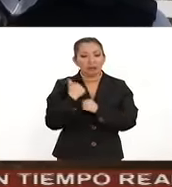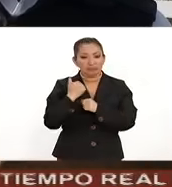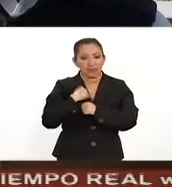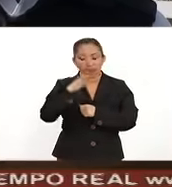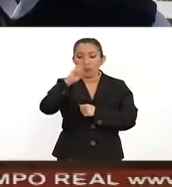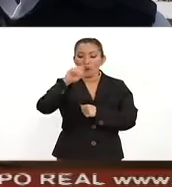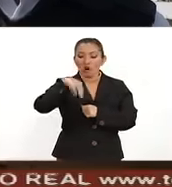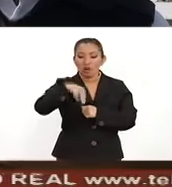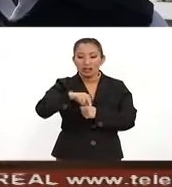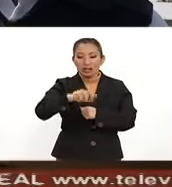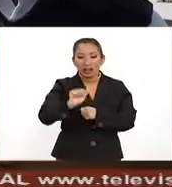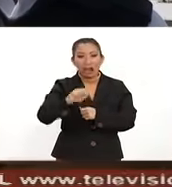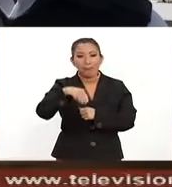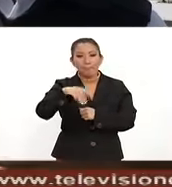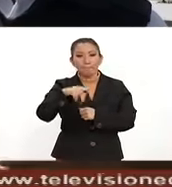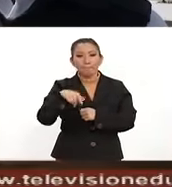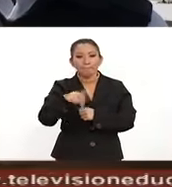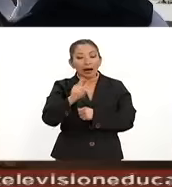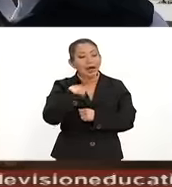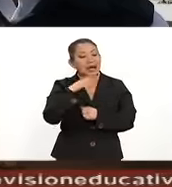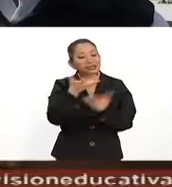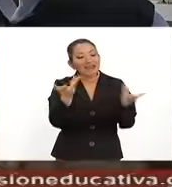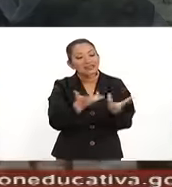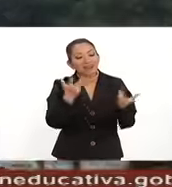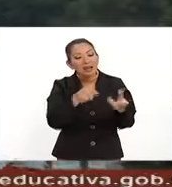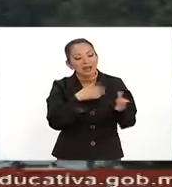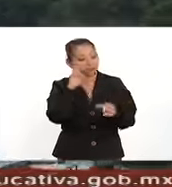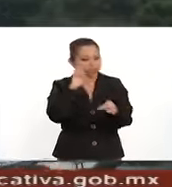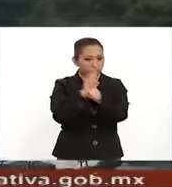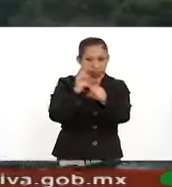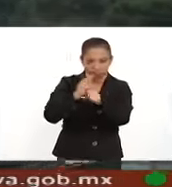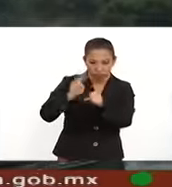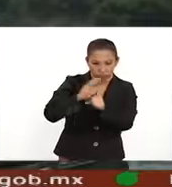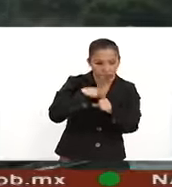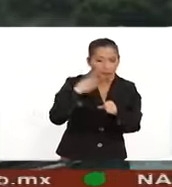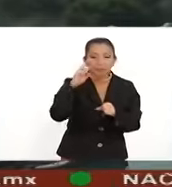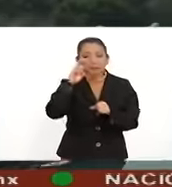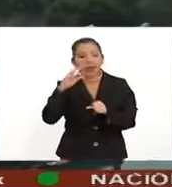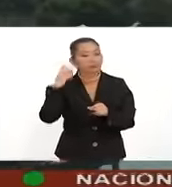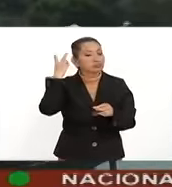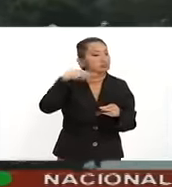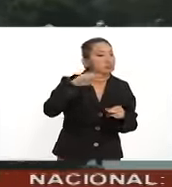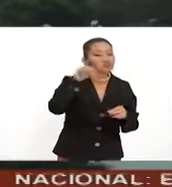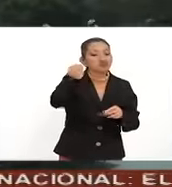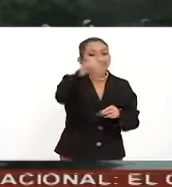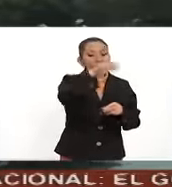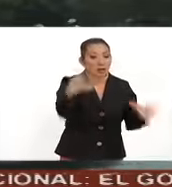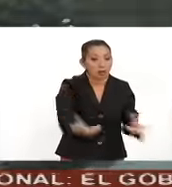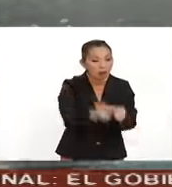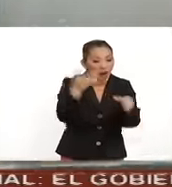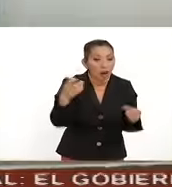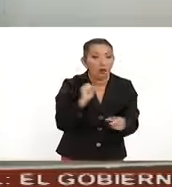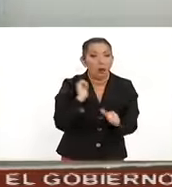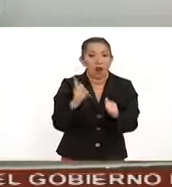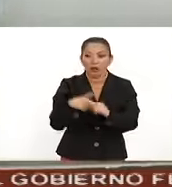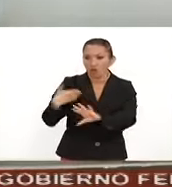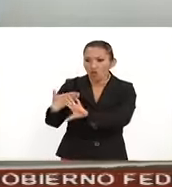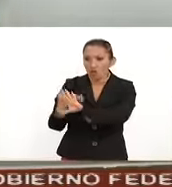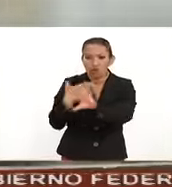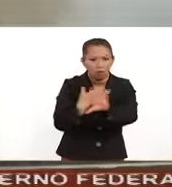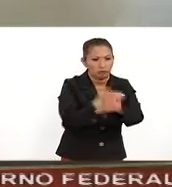Bonampak PC-339, será la de realizar labores de vigilancia, patrullaje, búsqueda y rescate, así como combate a